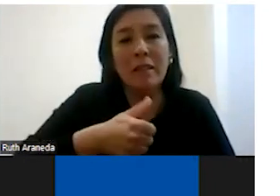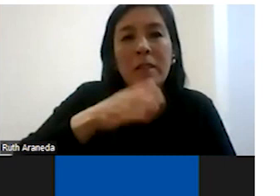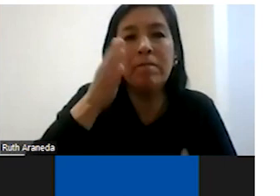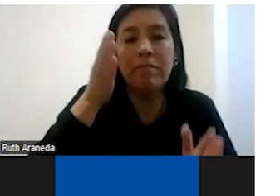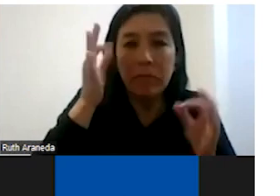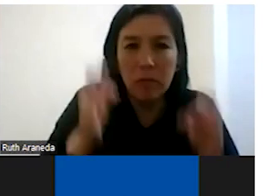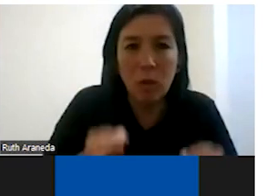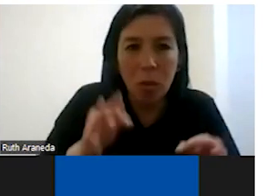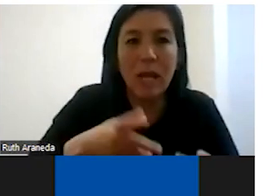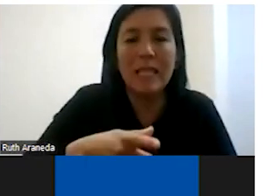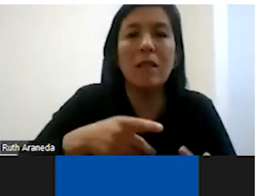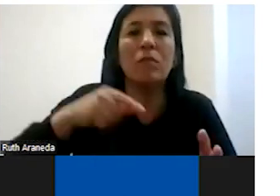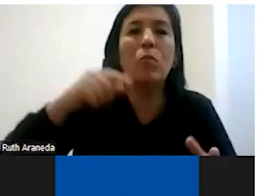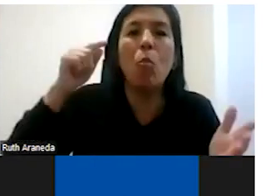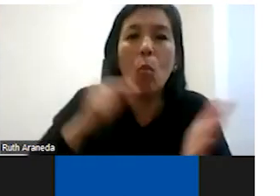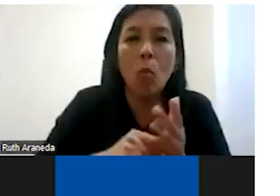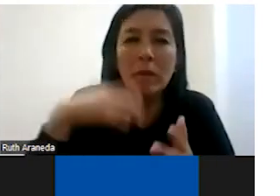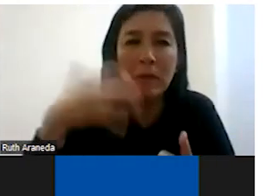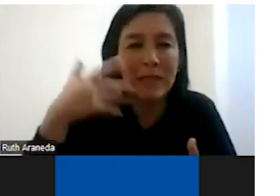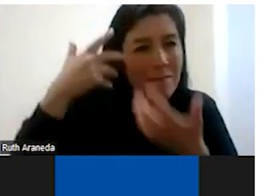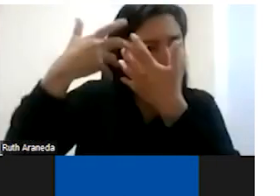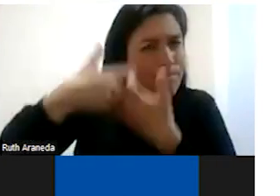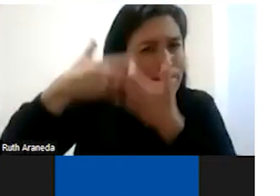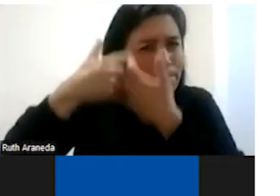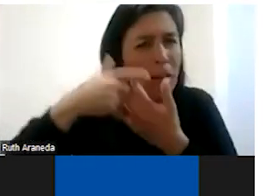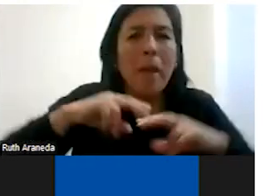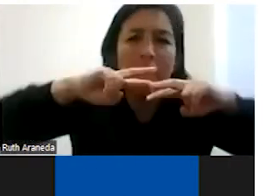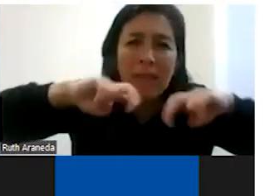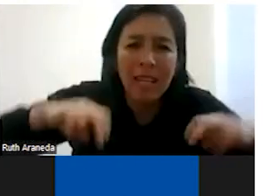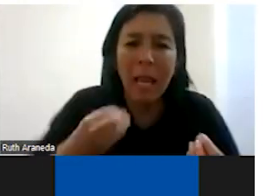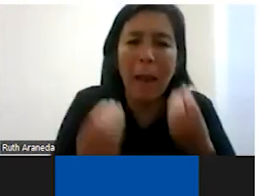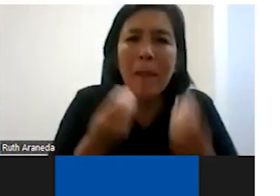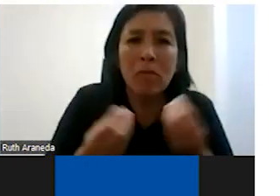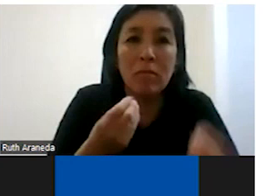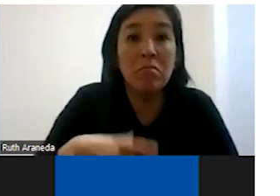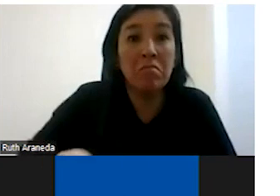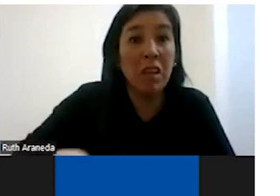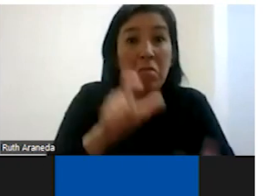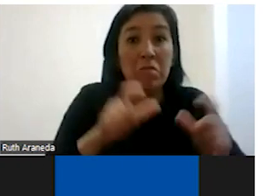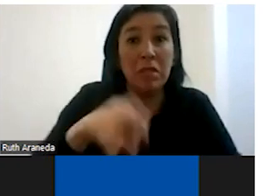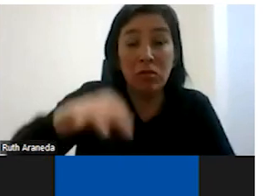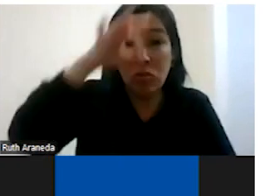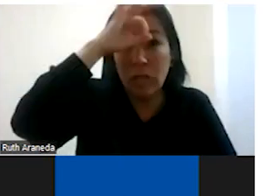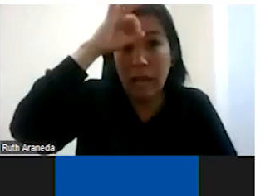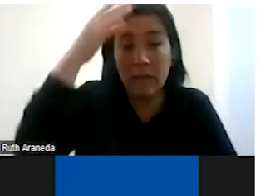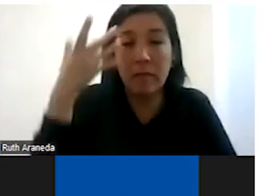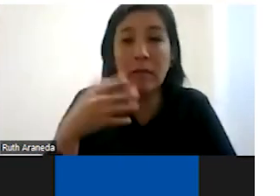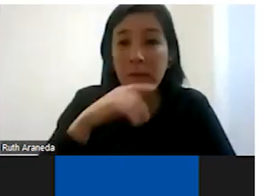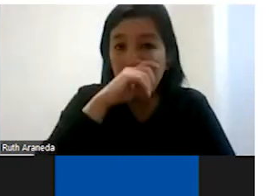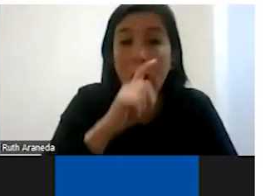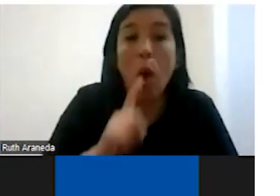de inflexión en que tenemos que saber qué pasó ahí, si realmente no se sabe. Hay gente que dice los Aconcagua